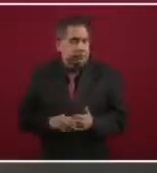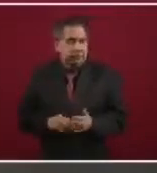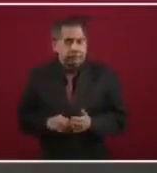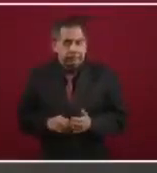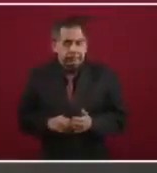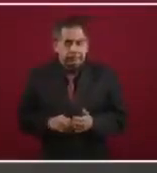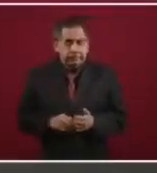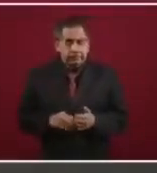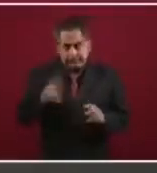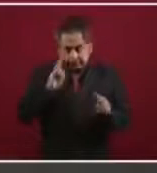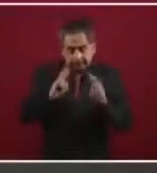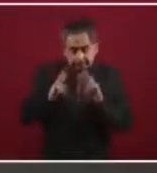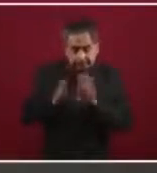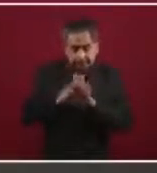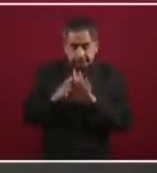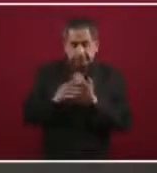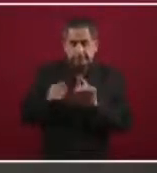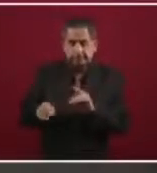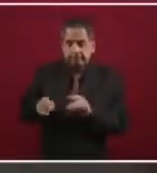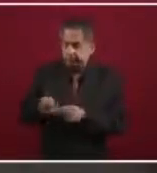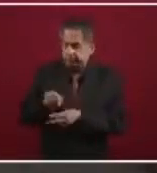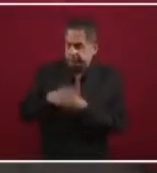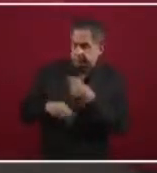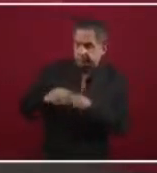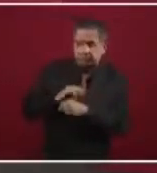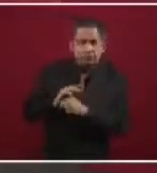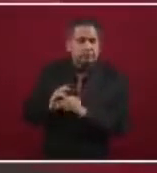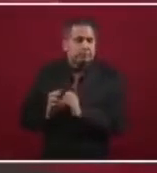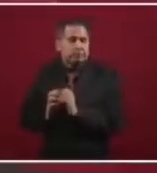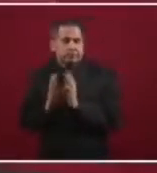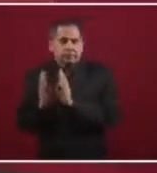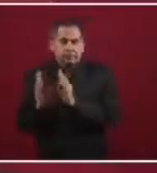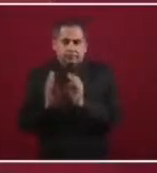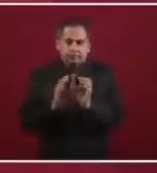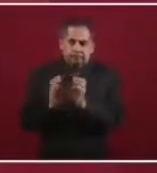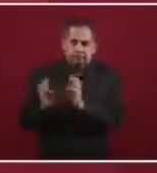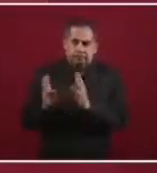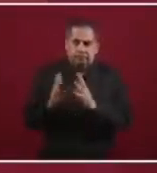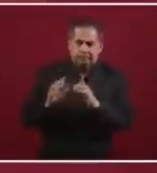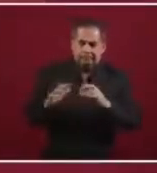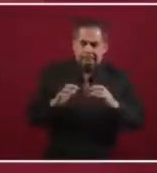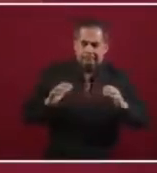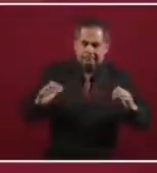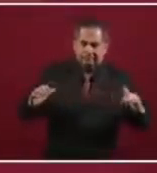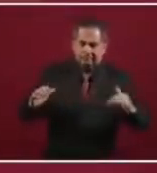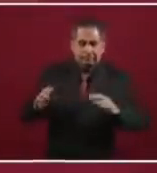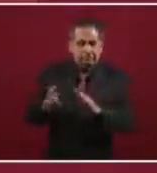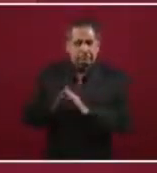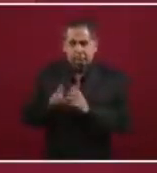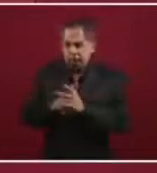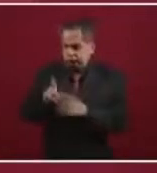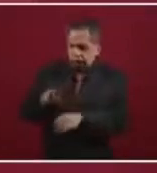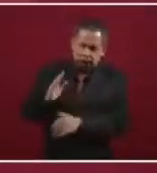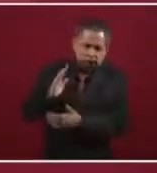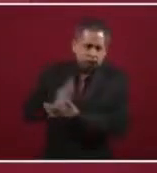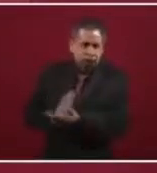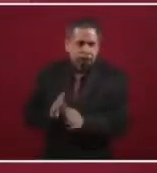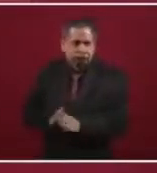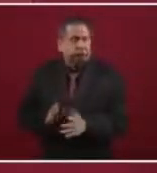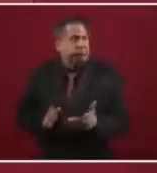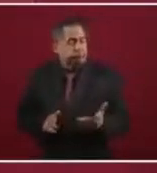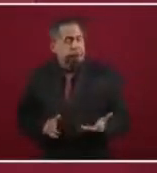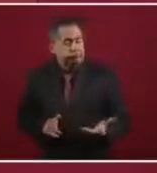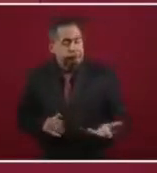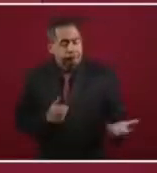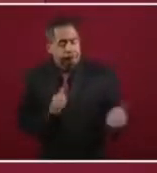viendo cuáles son los orígenes de este fenómeno, cómo enfrentarlo mejor. En el